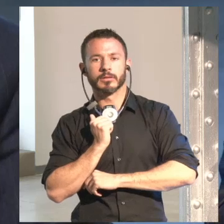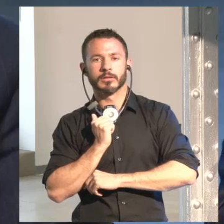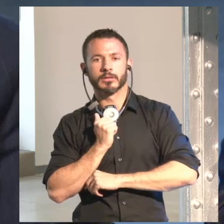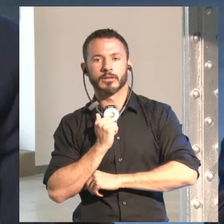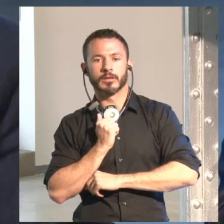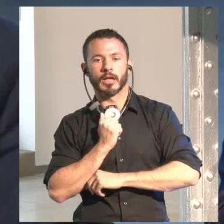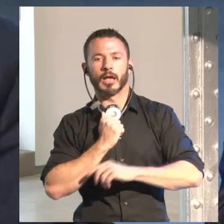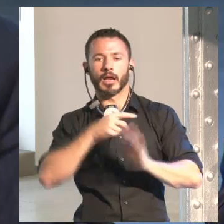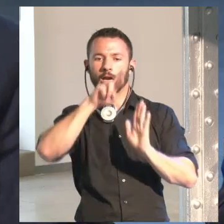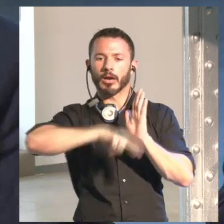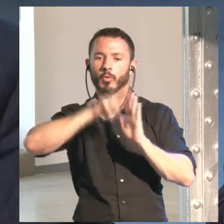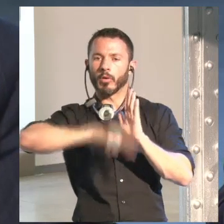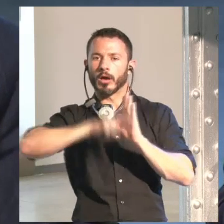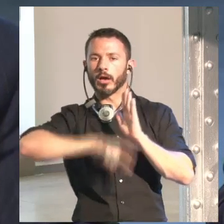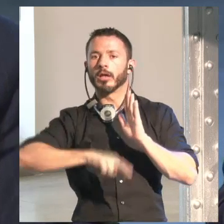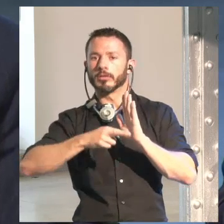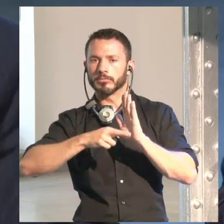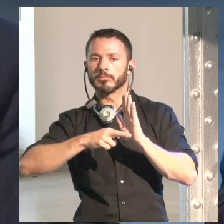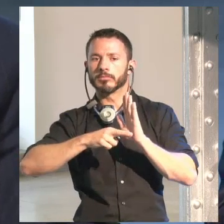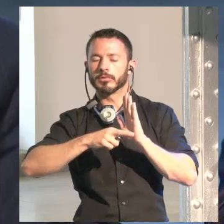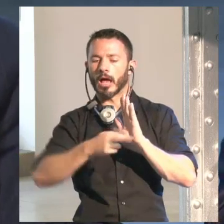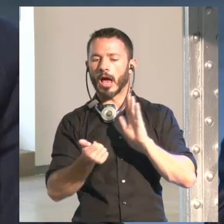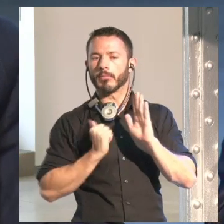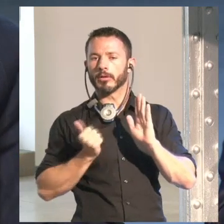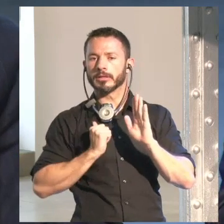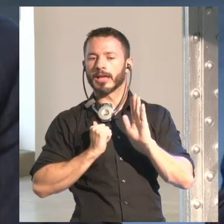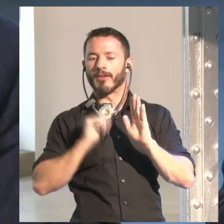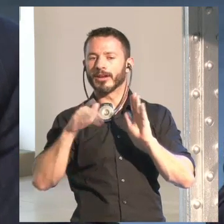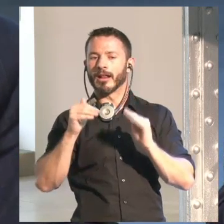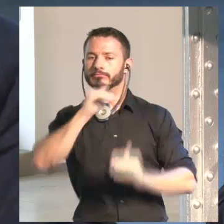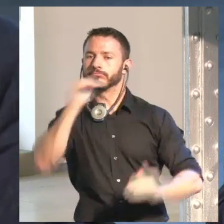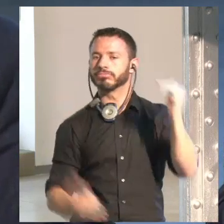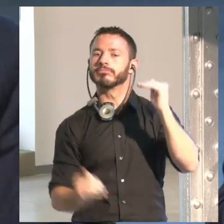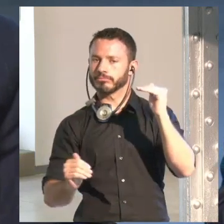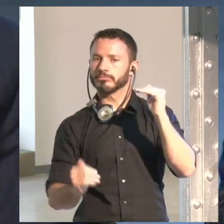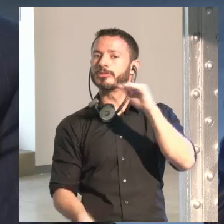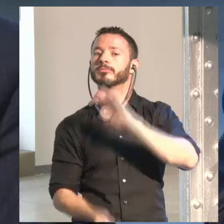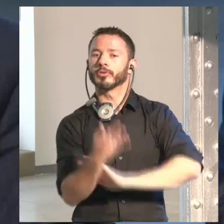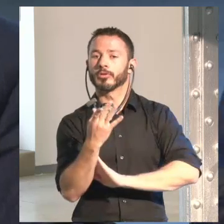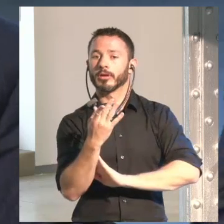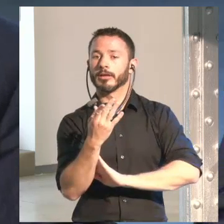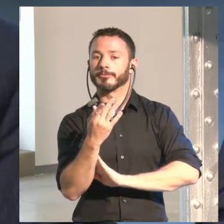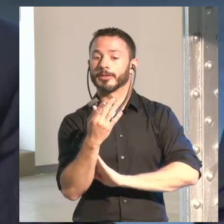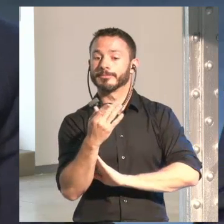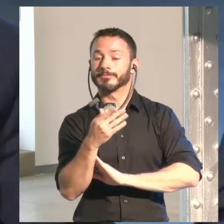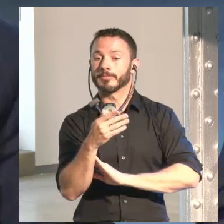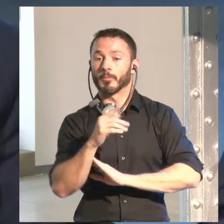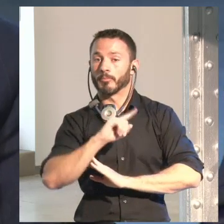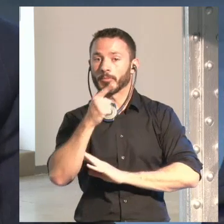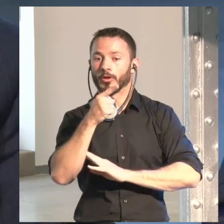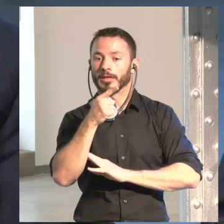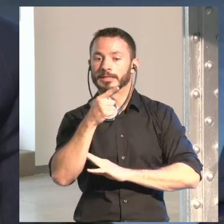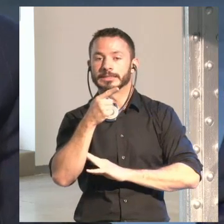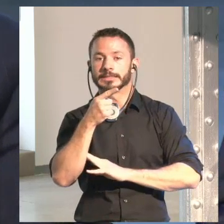las cuestiones regulatorias y crea desigualdad. Yo creo que la primera capa de esta cebolla es la batalla entre